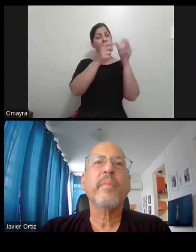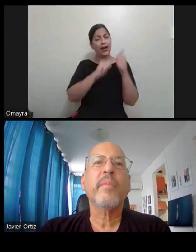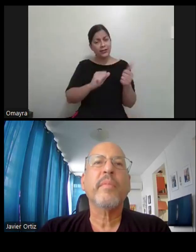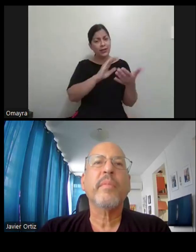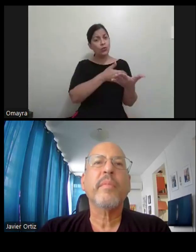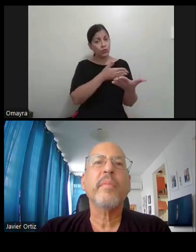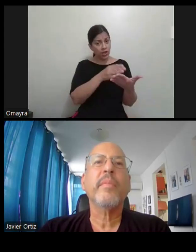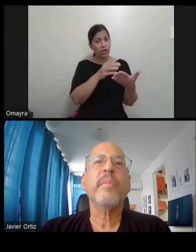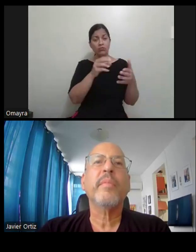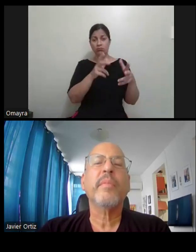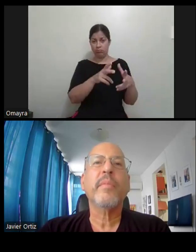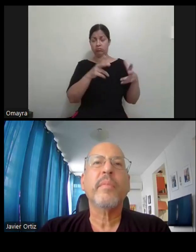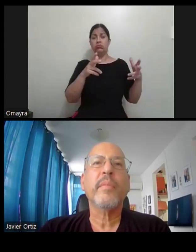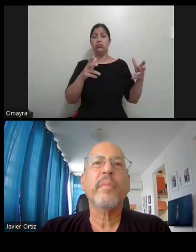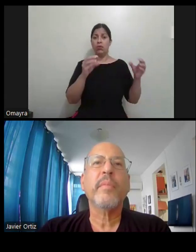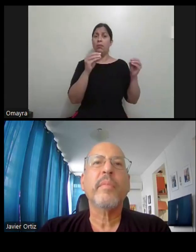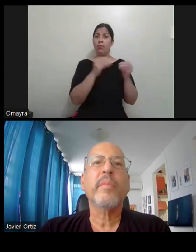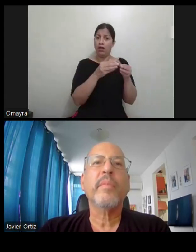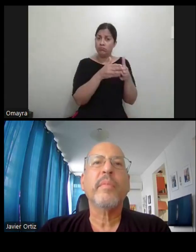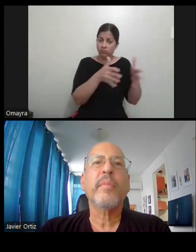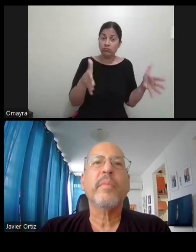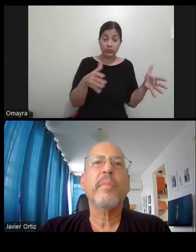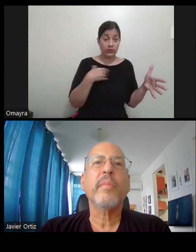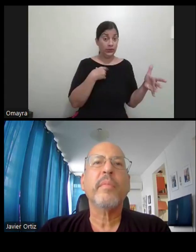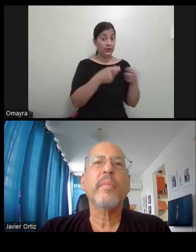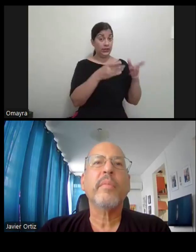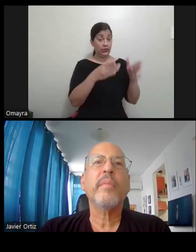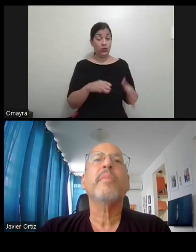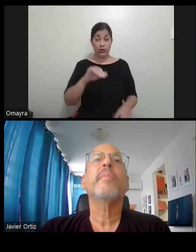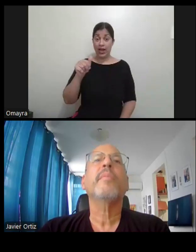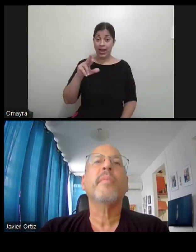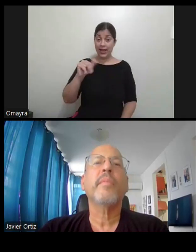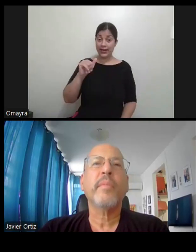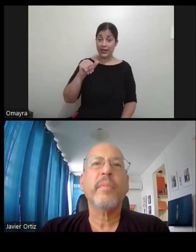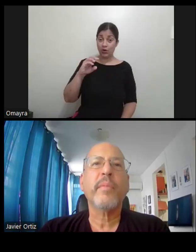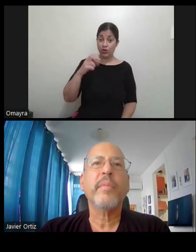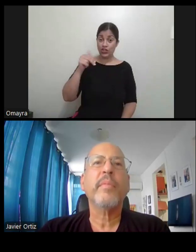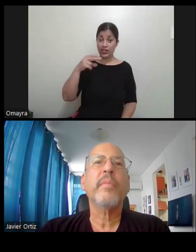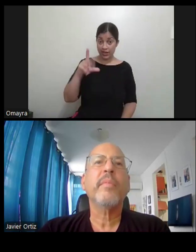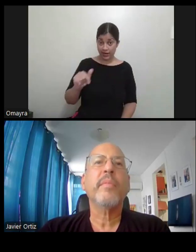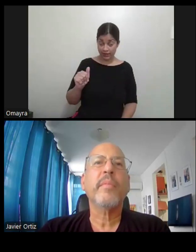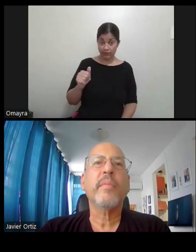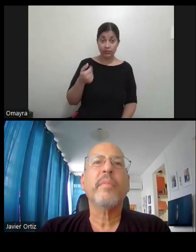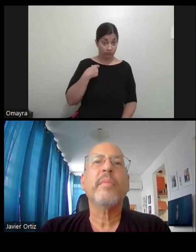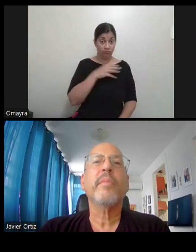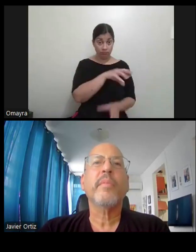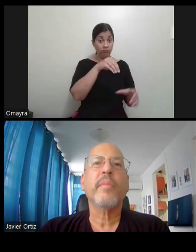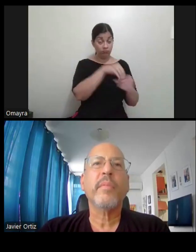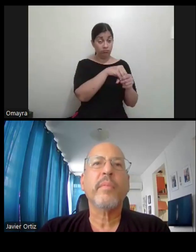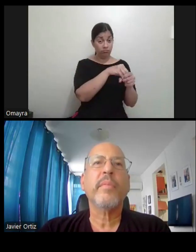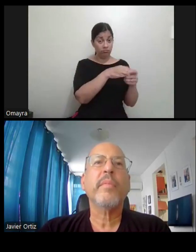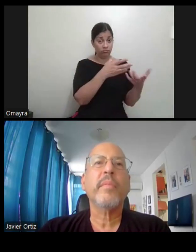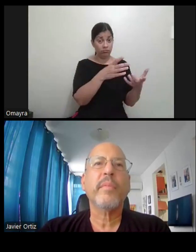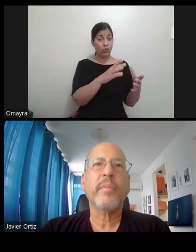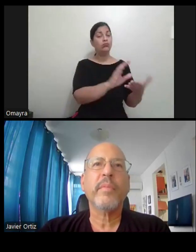robusto y el maestro de música, Jari Archilla, que en paz descanse, él tocaba en orquestas de música